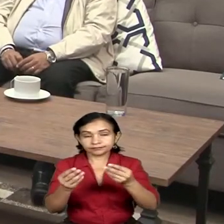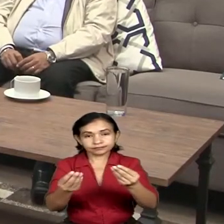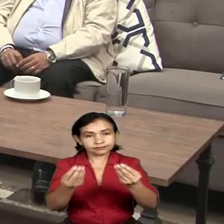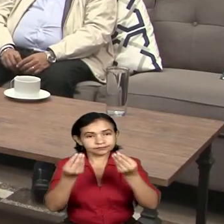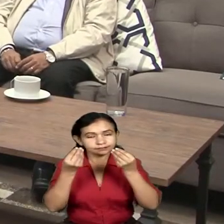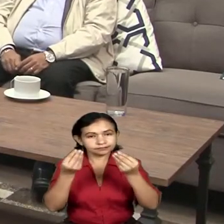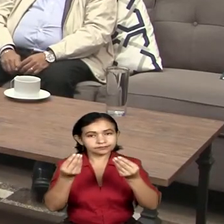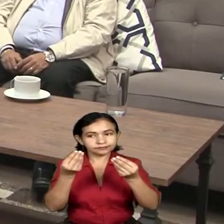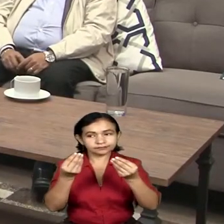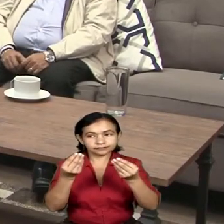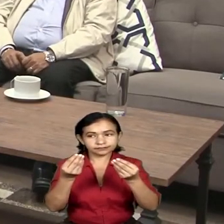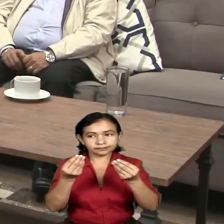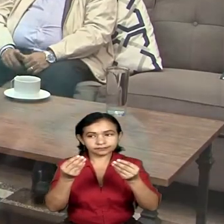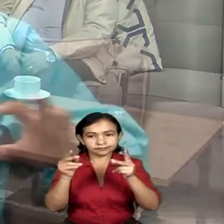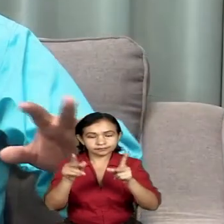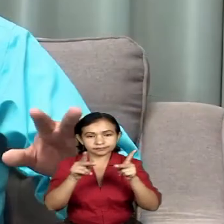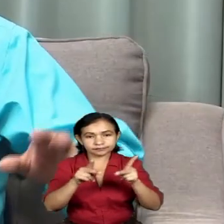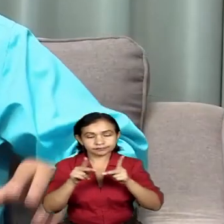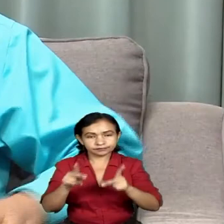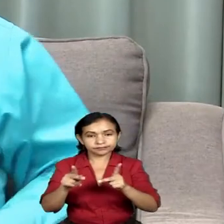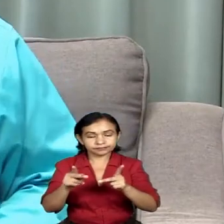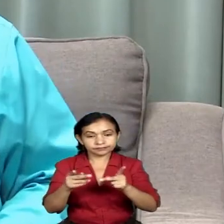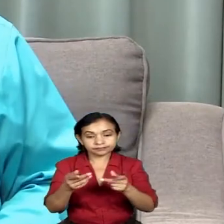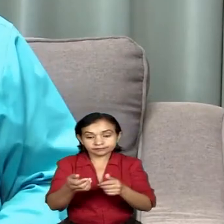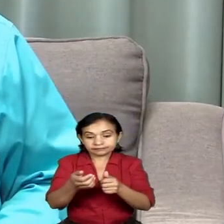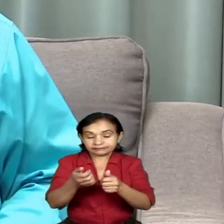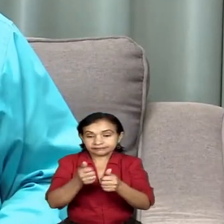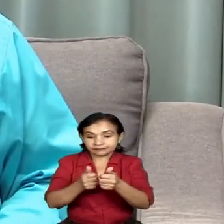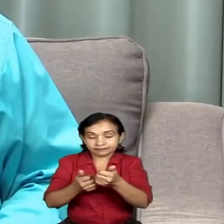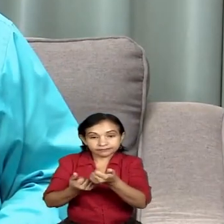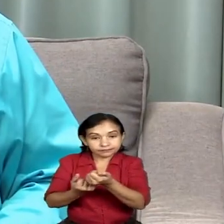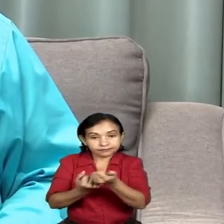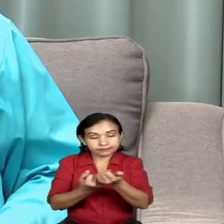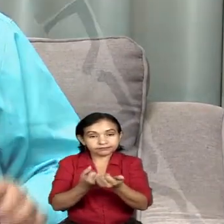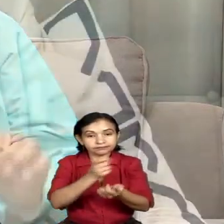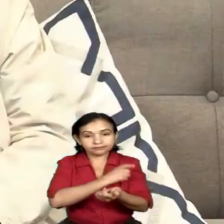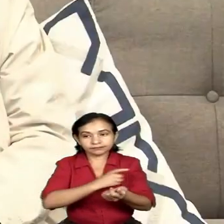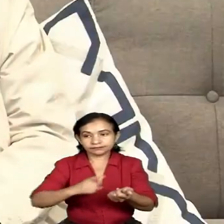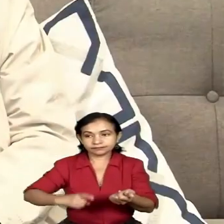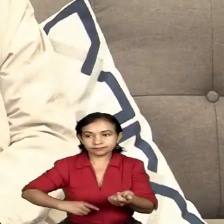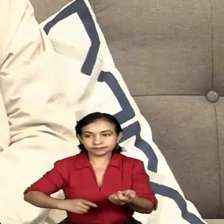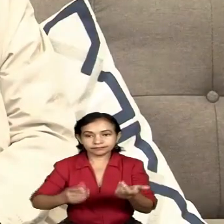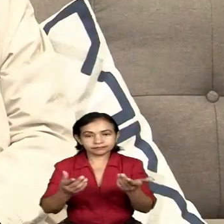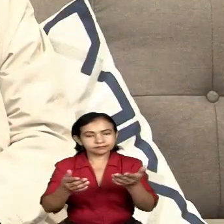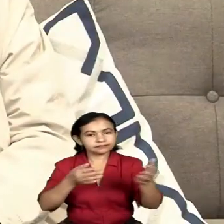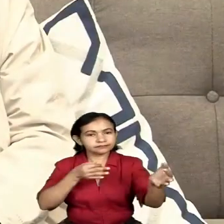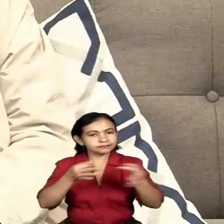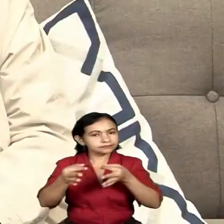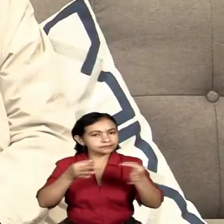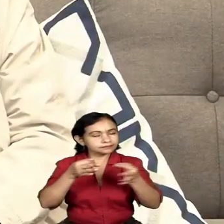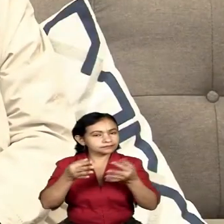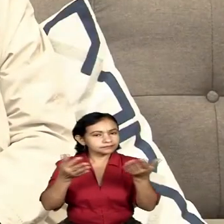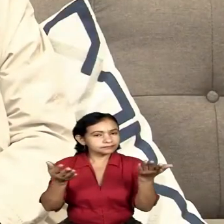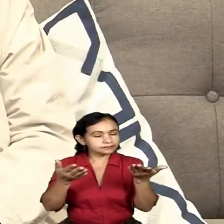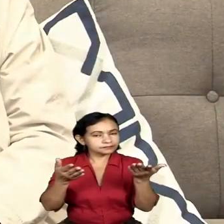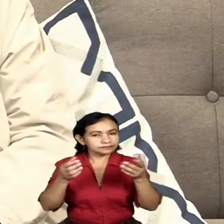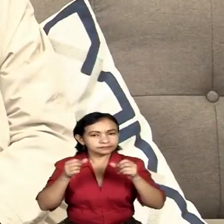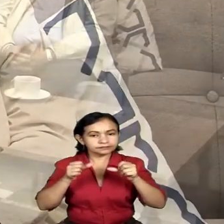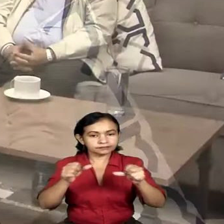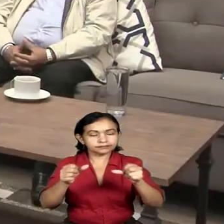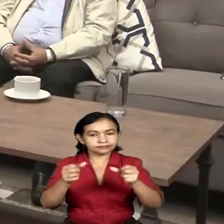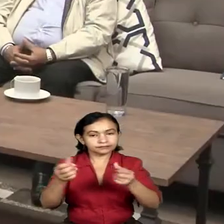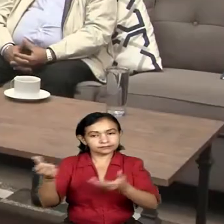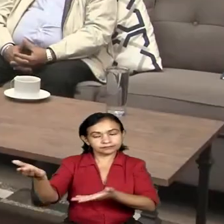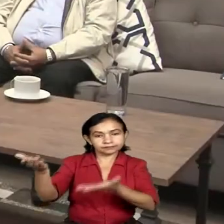muchas personas que estuvieron detrás de todo esto. Diputado, nos explicaba usted la vigencia del legado